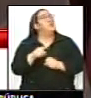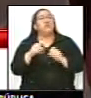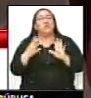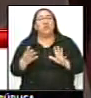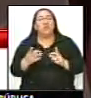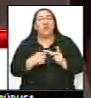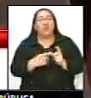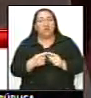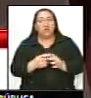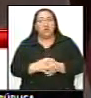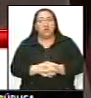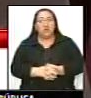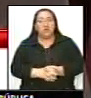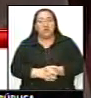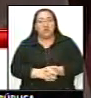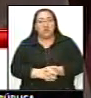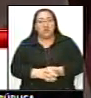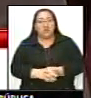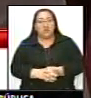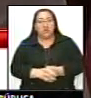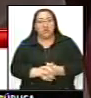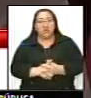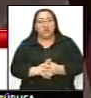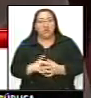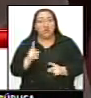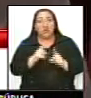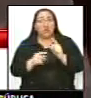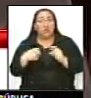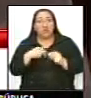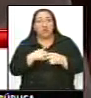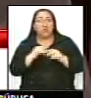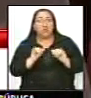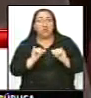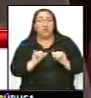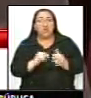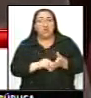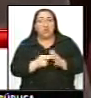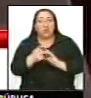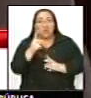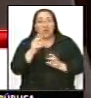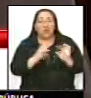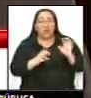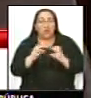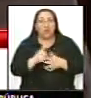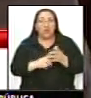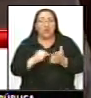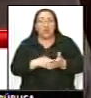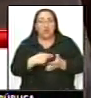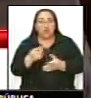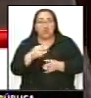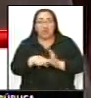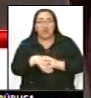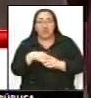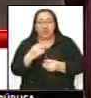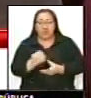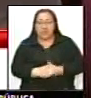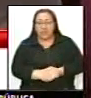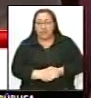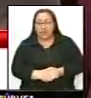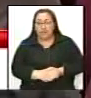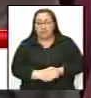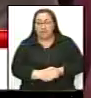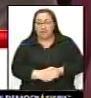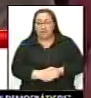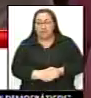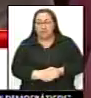2019. En ese sentido, además, a lo que nosotros todavía nos queda una duda, es que el endeudamiento externo, la cifra